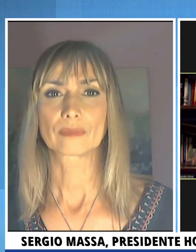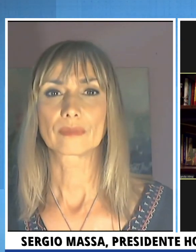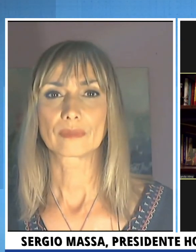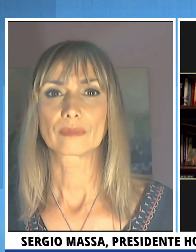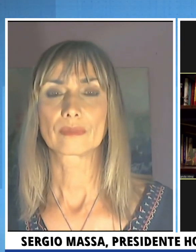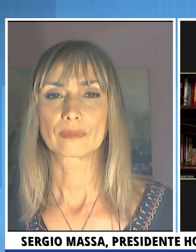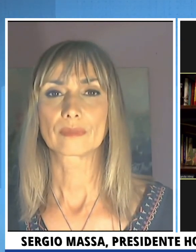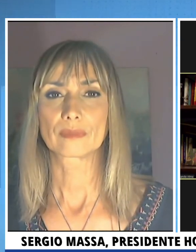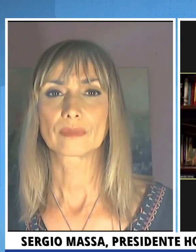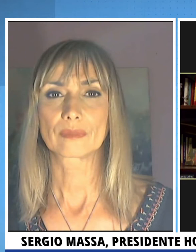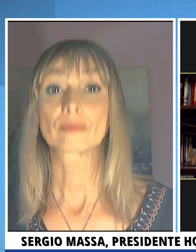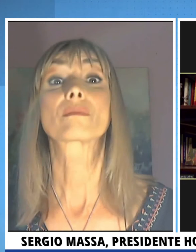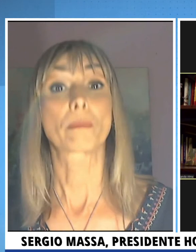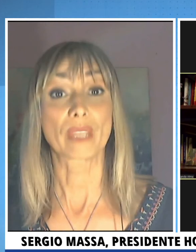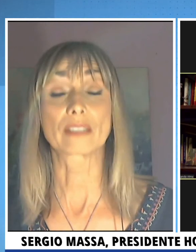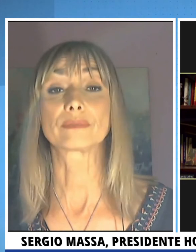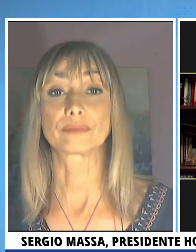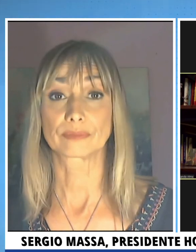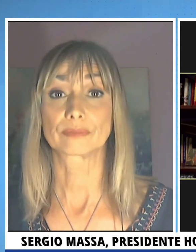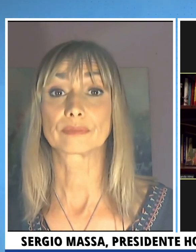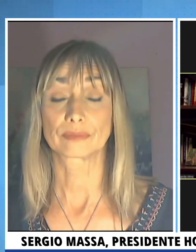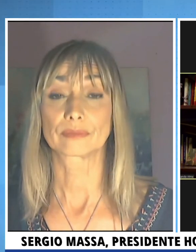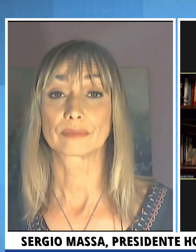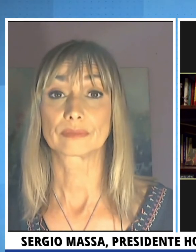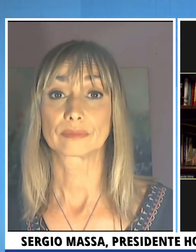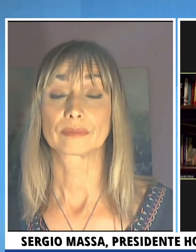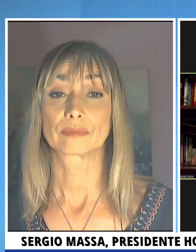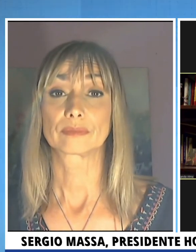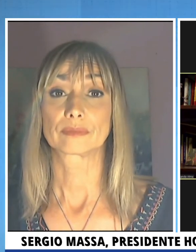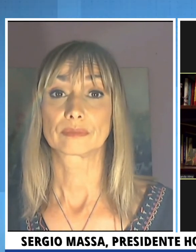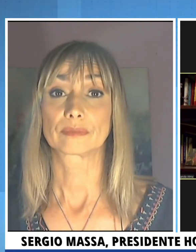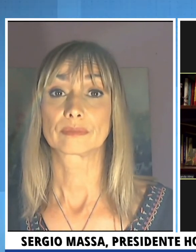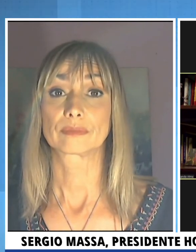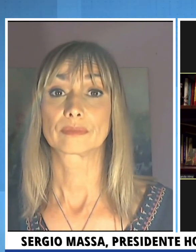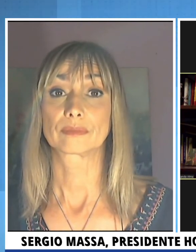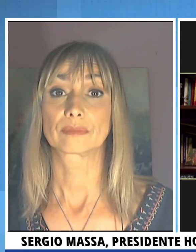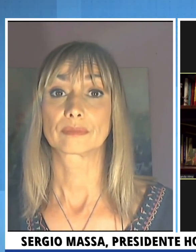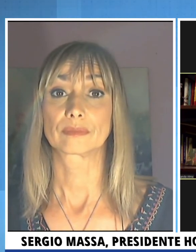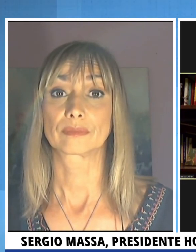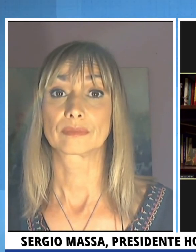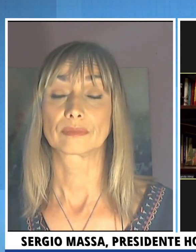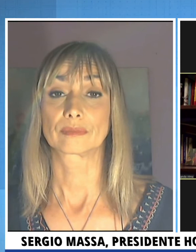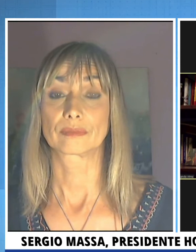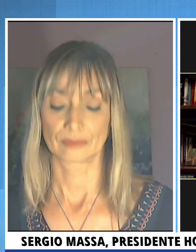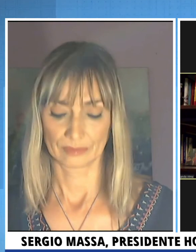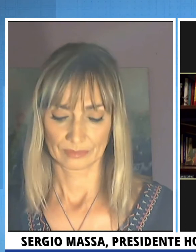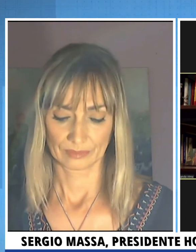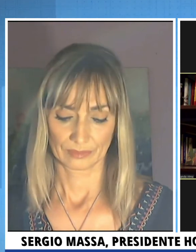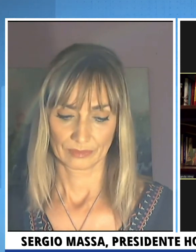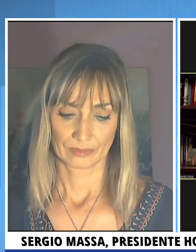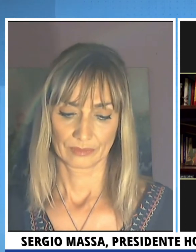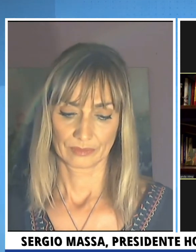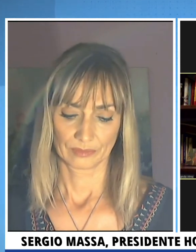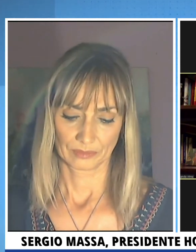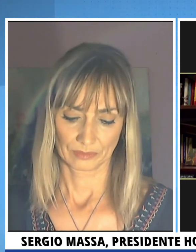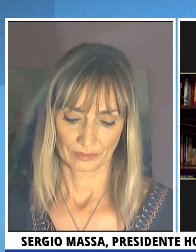área específica para investigarlos. Porque la creación de este proyecto que impulsa Massa, que bien contaba Laura con tantos detalles, es porque no